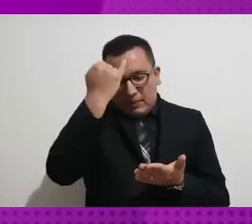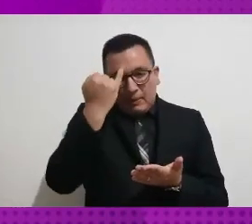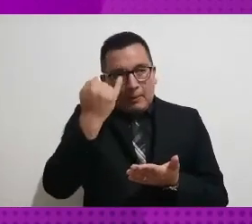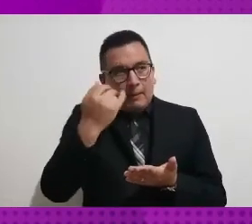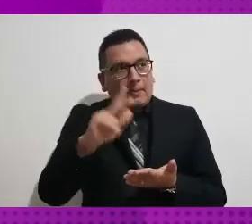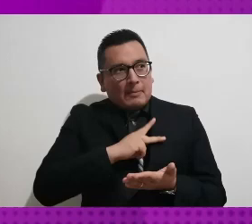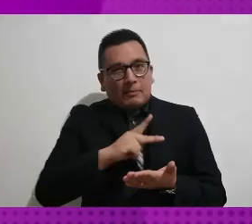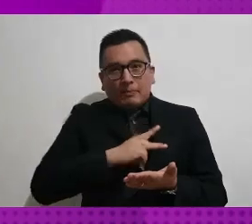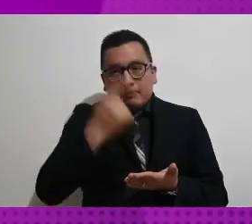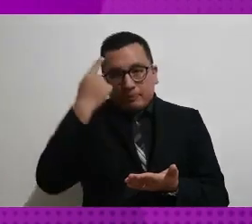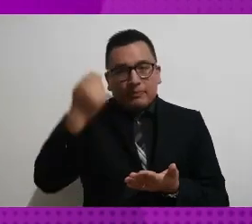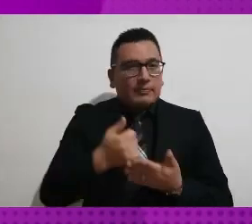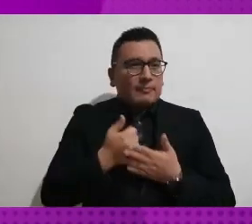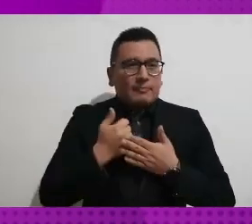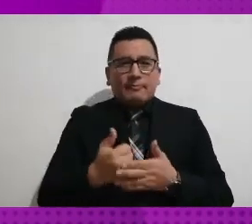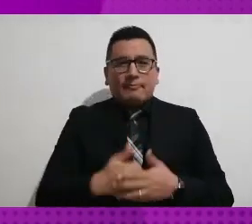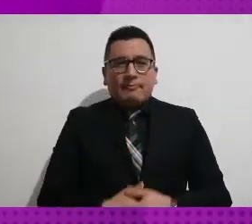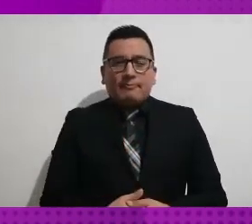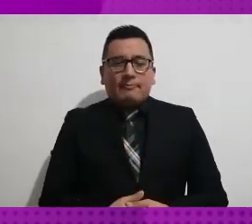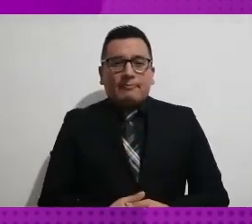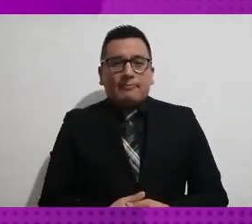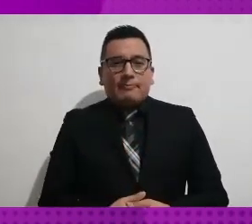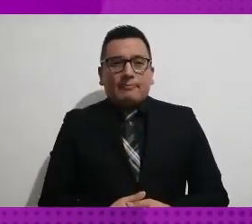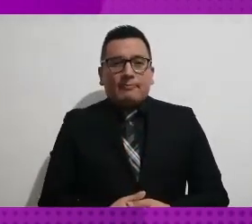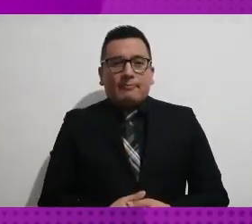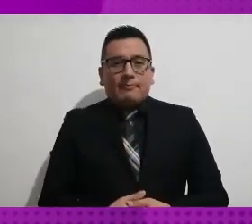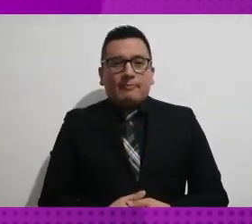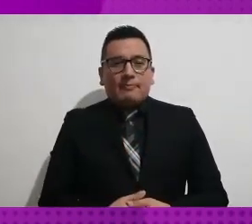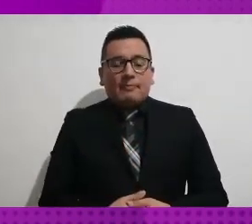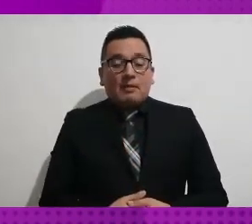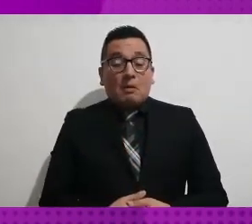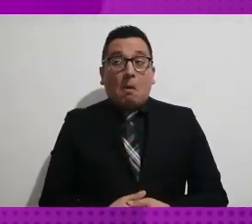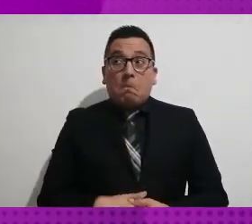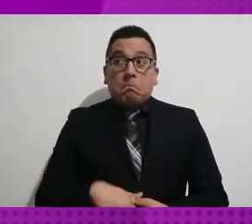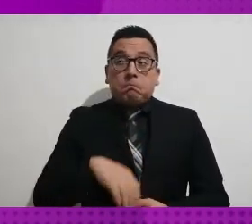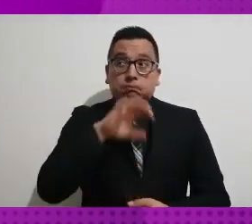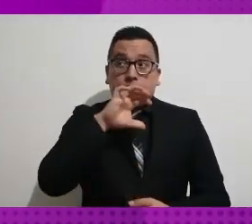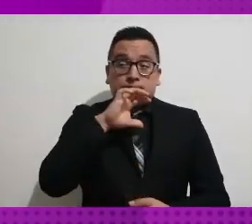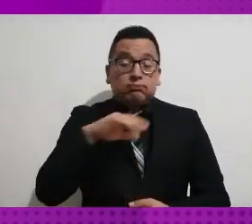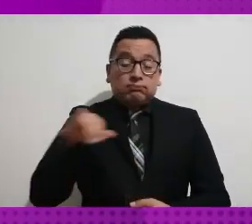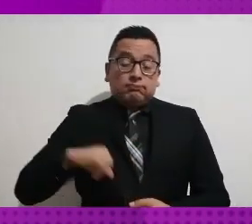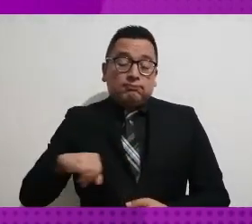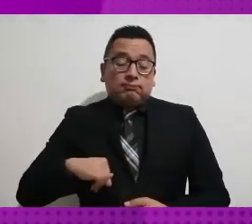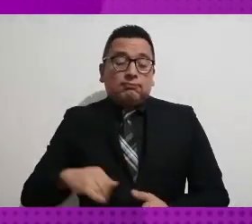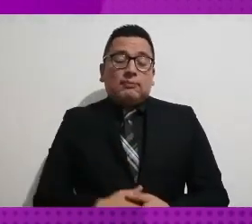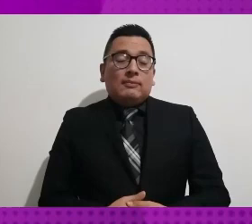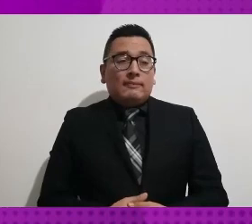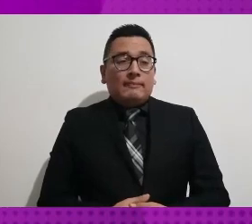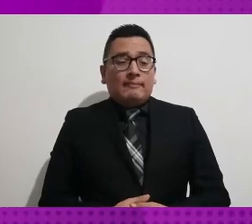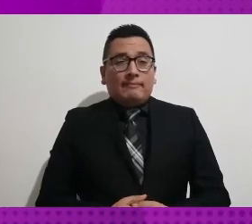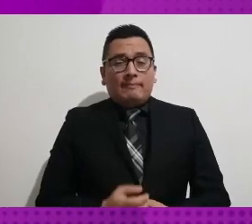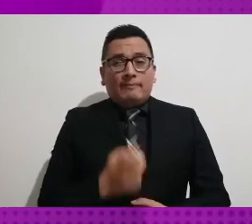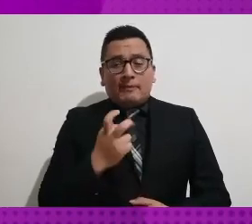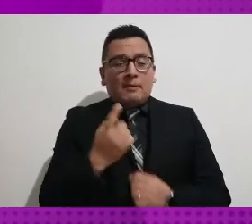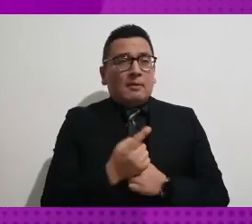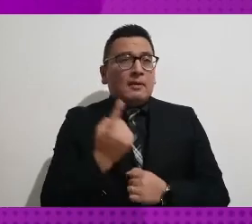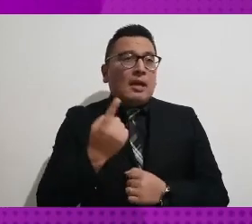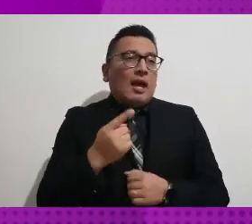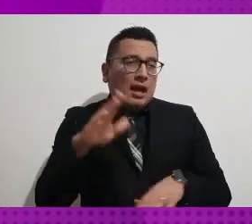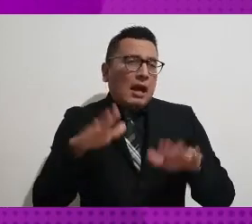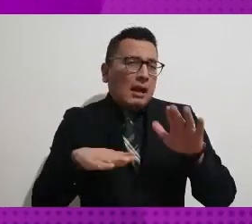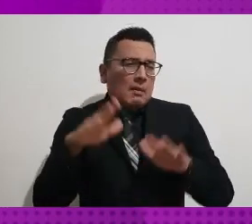que tenemos en nuestra organización. Muy bien, muy interesante lo que usted menciona porque muchas veces es justamente las